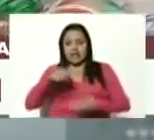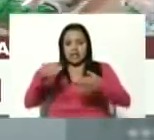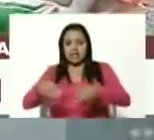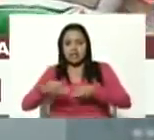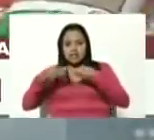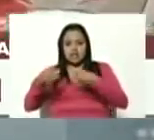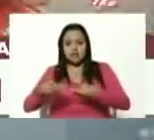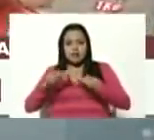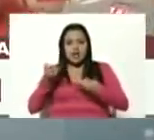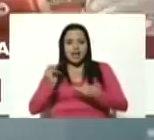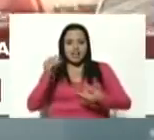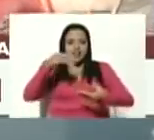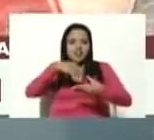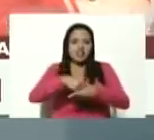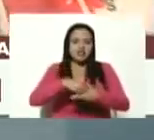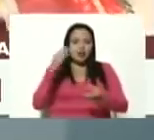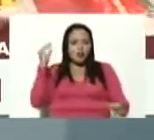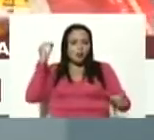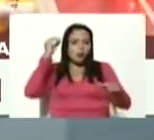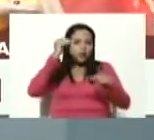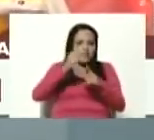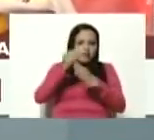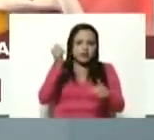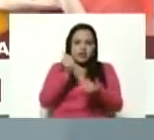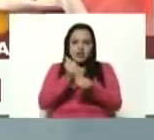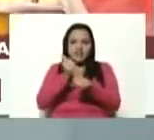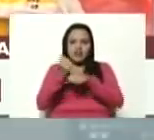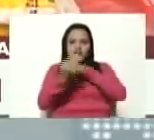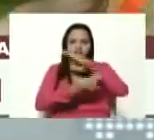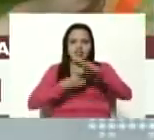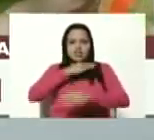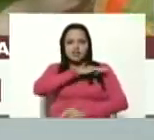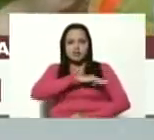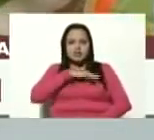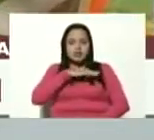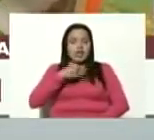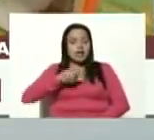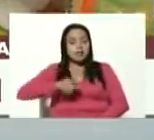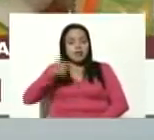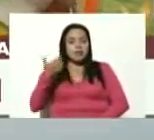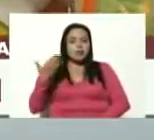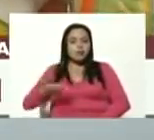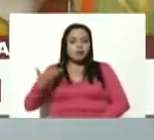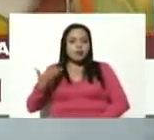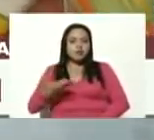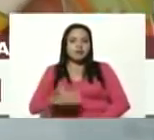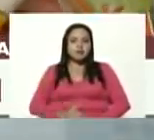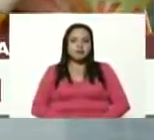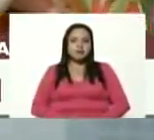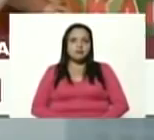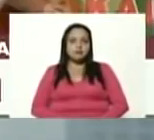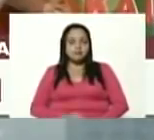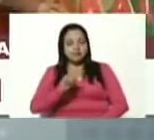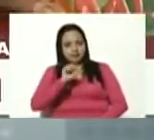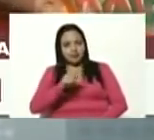estuvo dentro de su norte, de su agenda. Las bases de misiones eran prioritarias, presidente. Bueno,